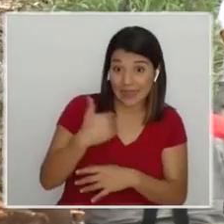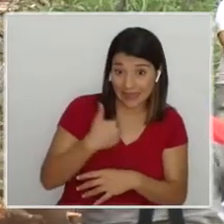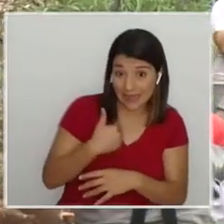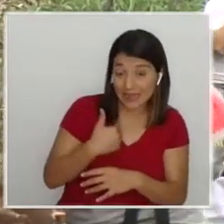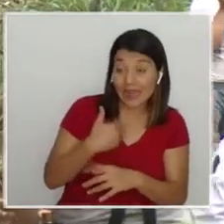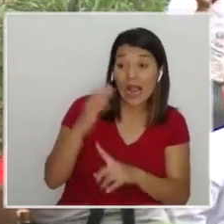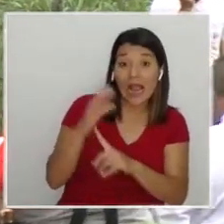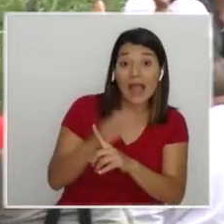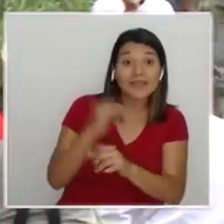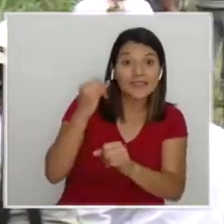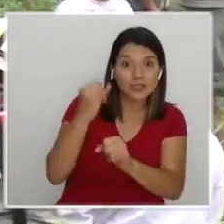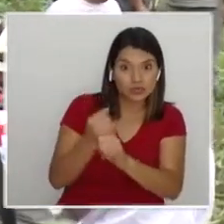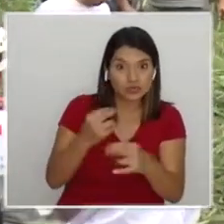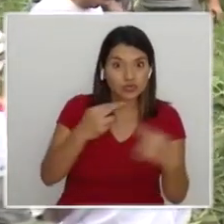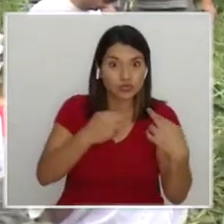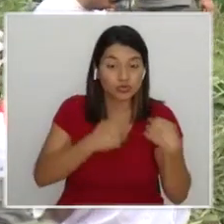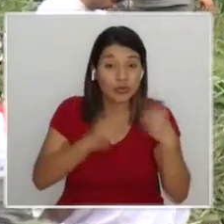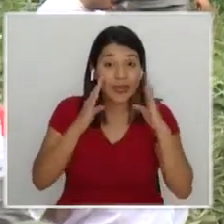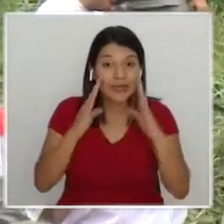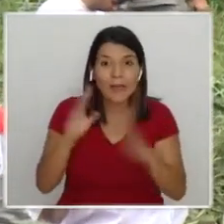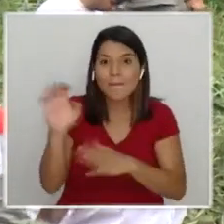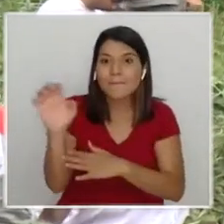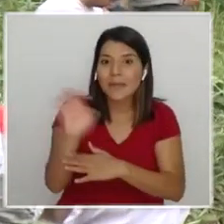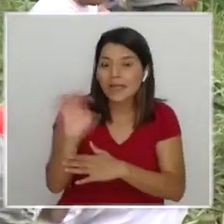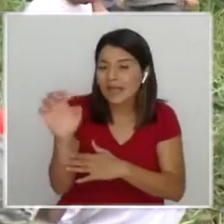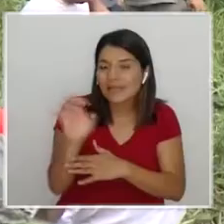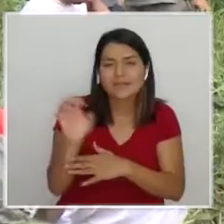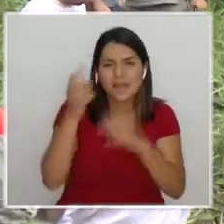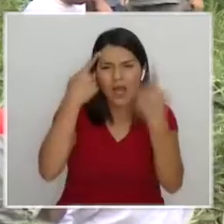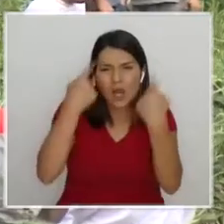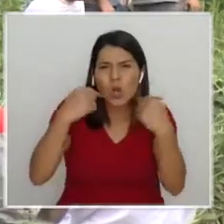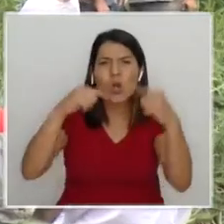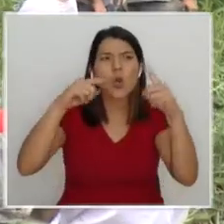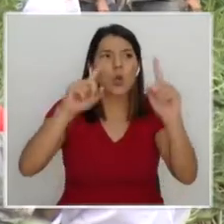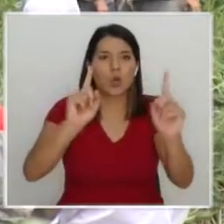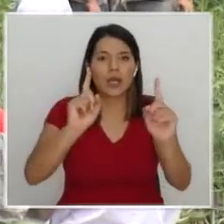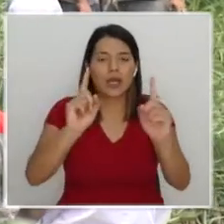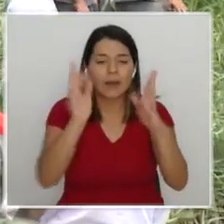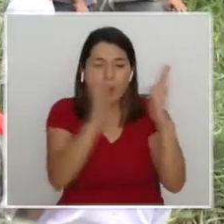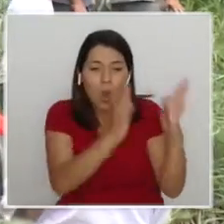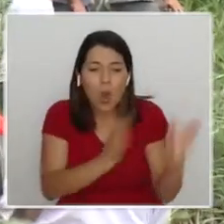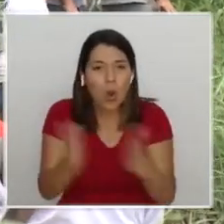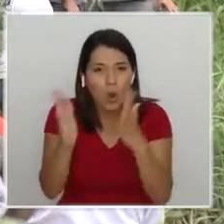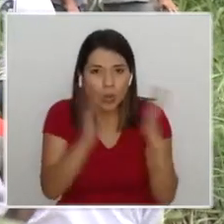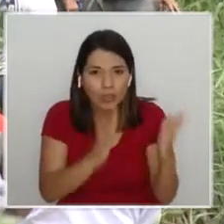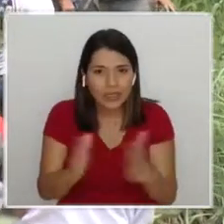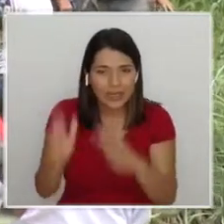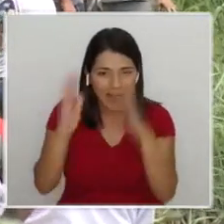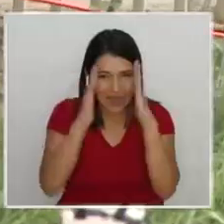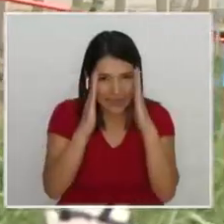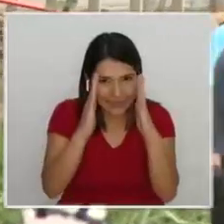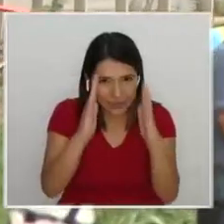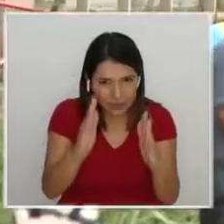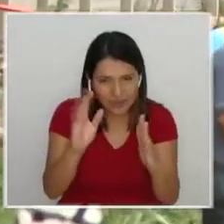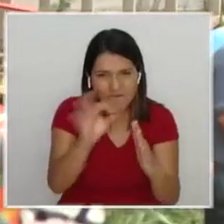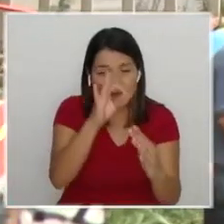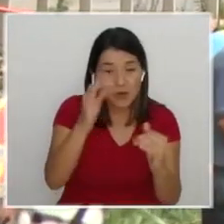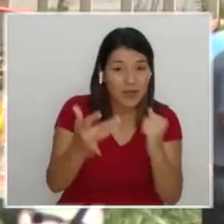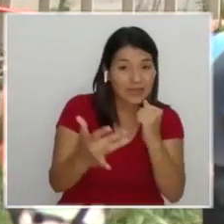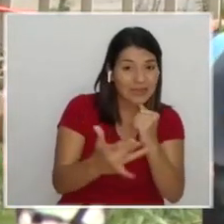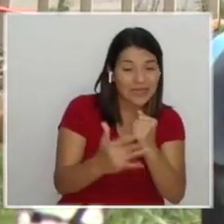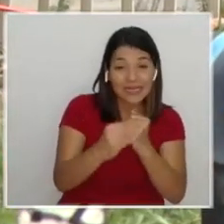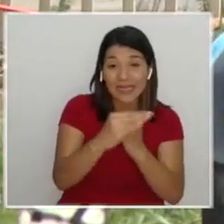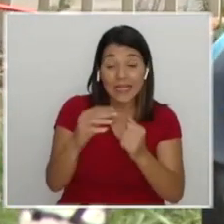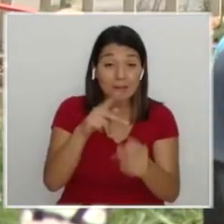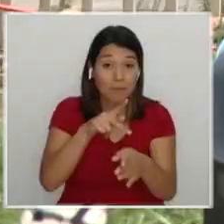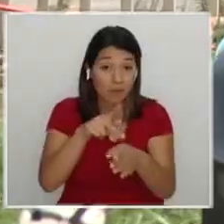esa situación se canaliza hacia un ordenamiento de atención técnico, profesional, donde los recursos se